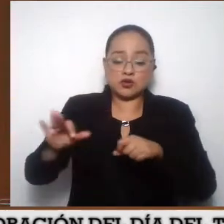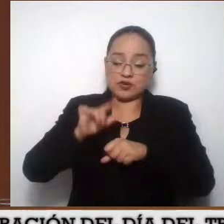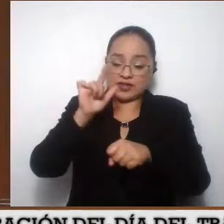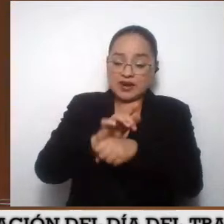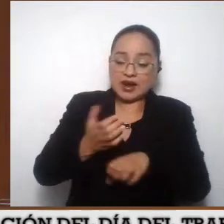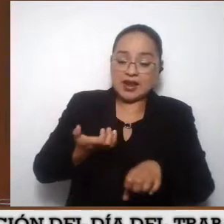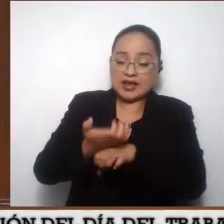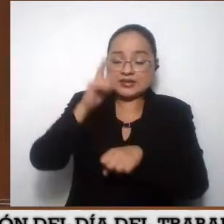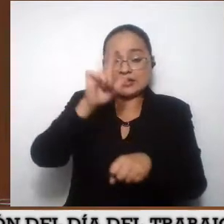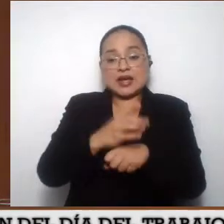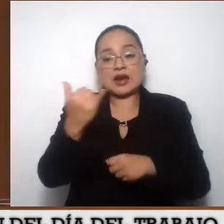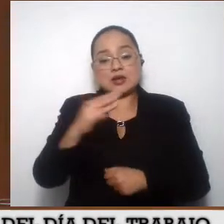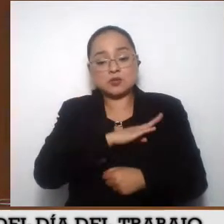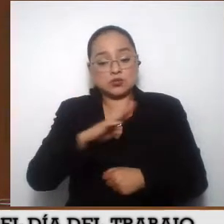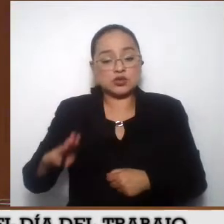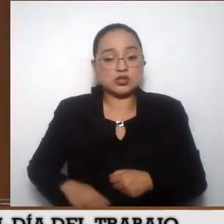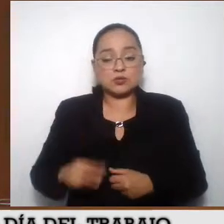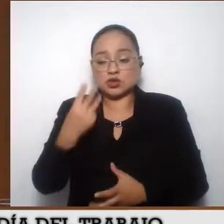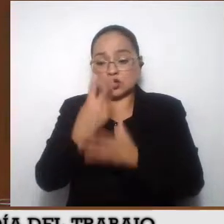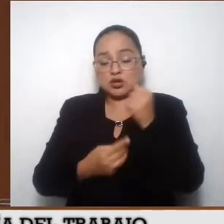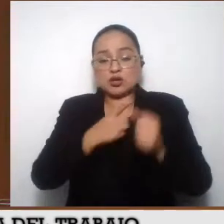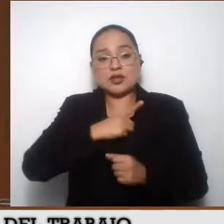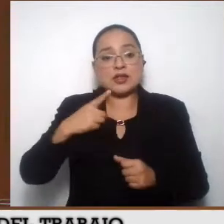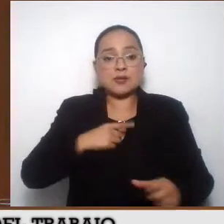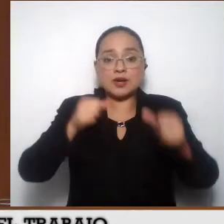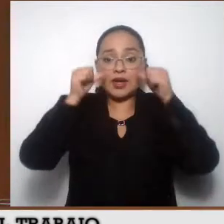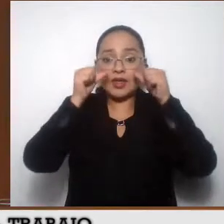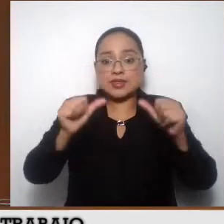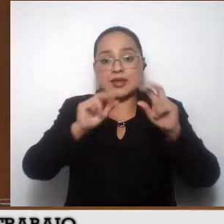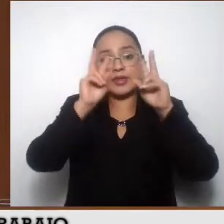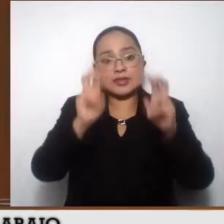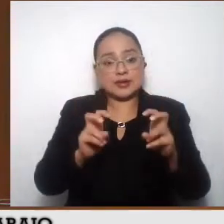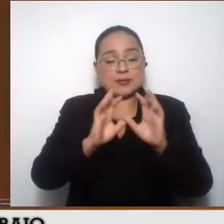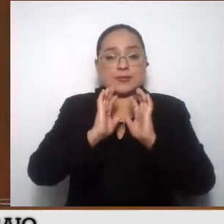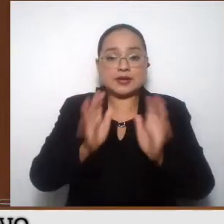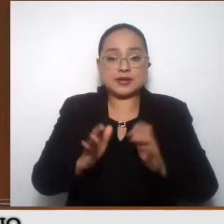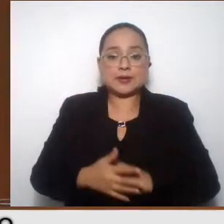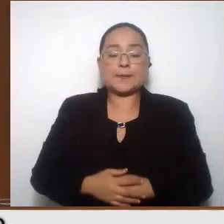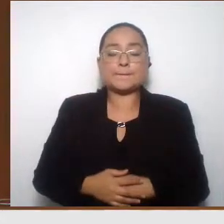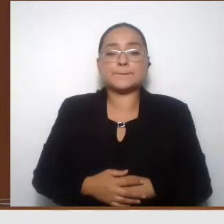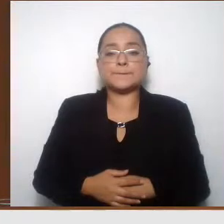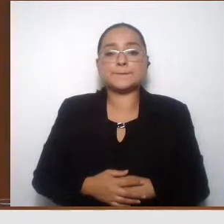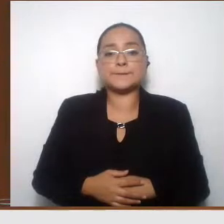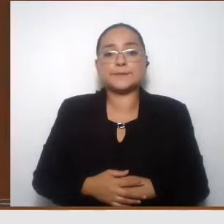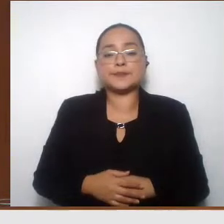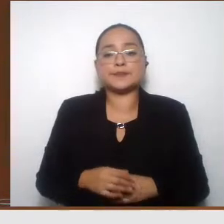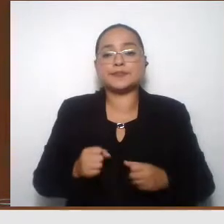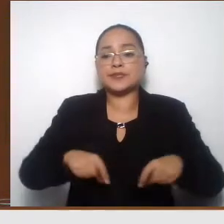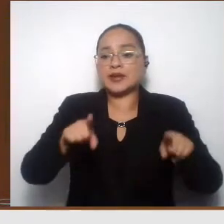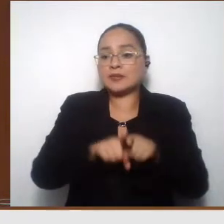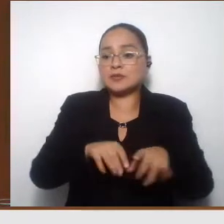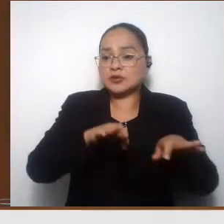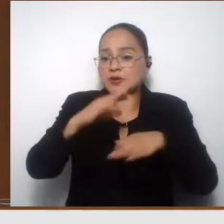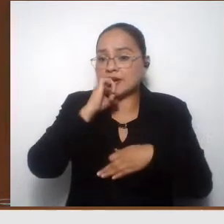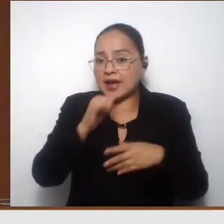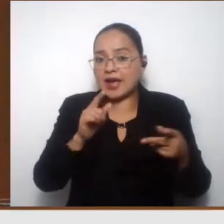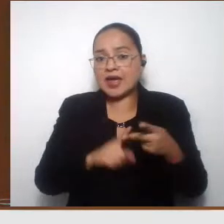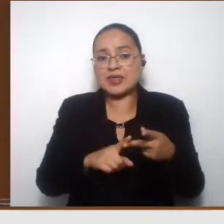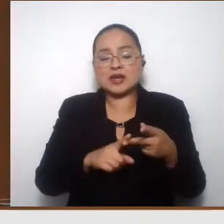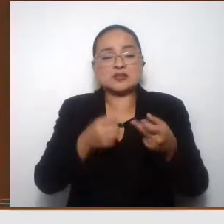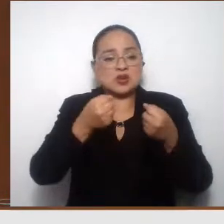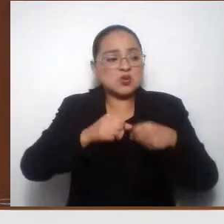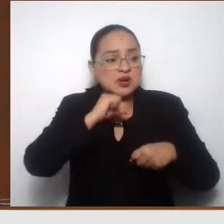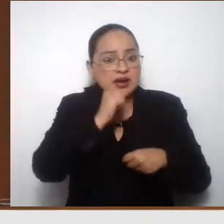los municipios atiendan pertinentemente esta situación de desempleo, informalidad e incertidumbre que